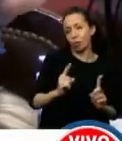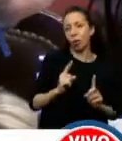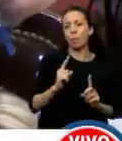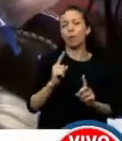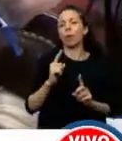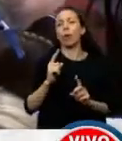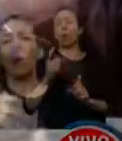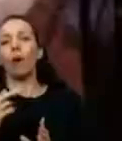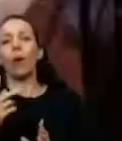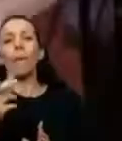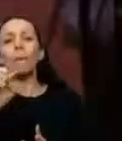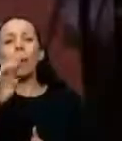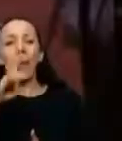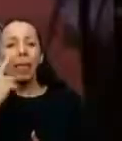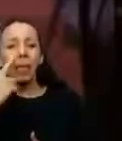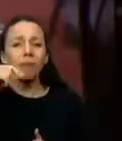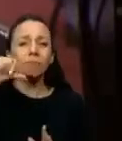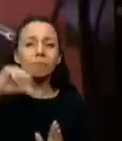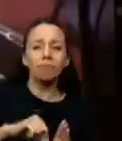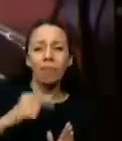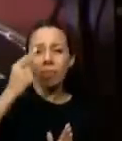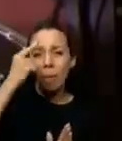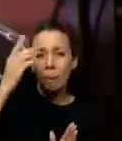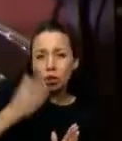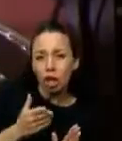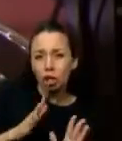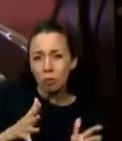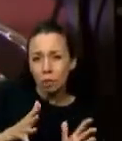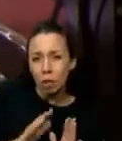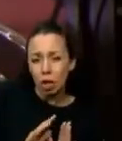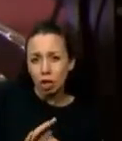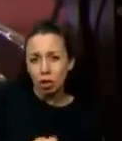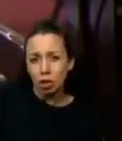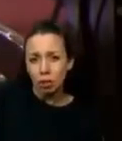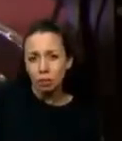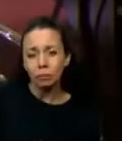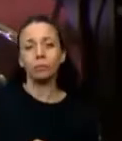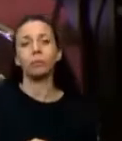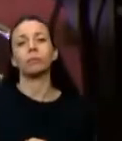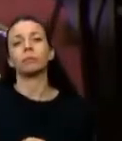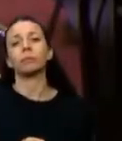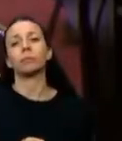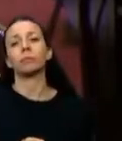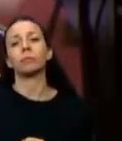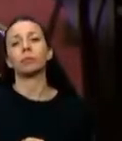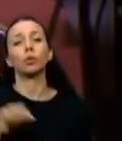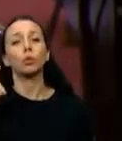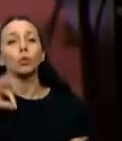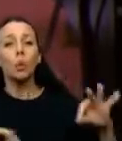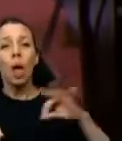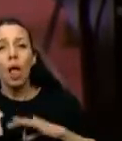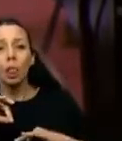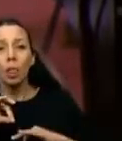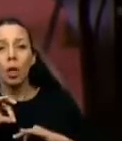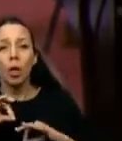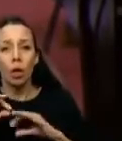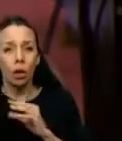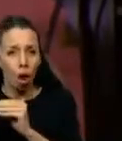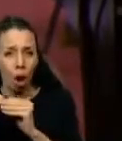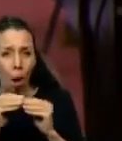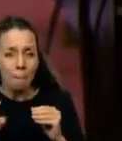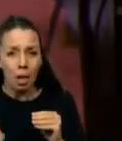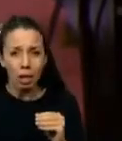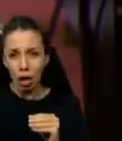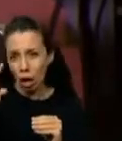mano con las necesidades que tiene el Fondo Monetario Internacional. Y sí, efectivamente, nosotros lo hemos